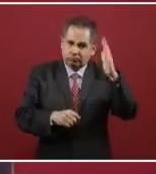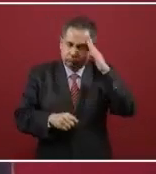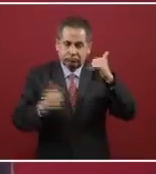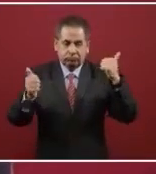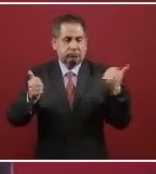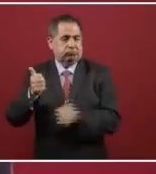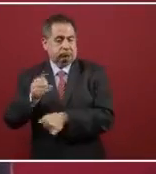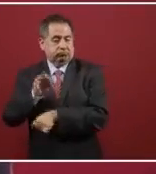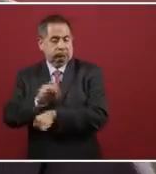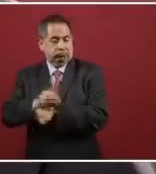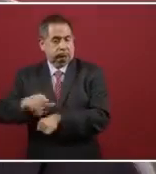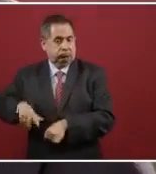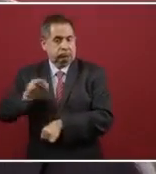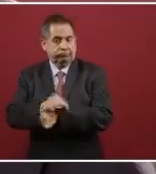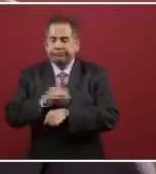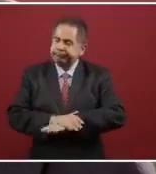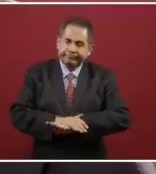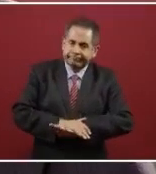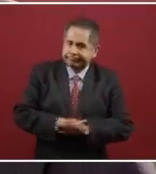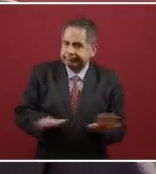protegidos. No